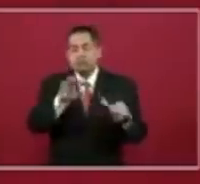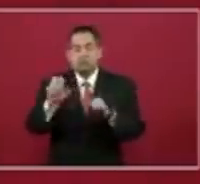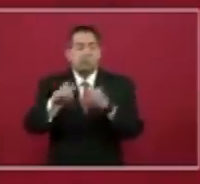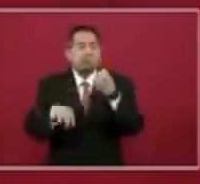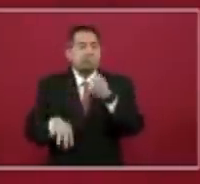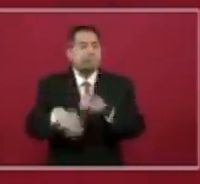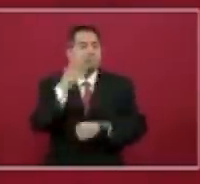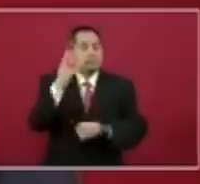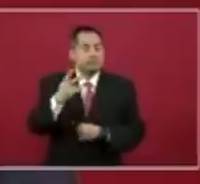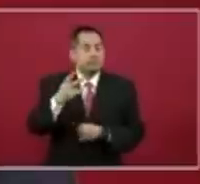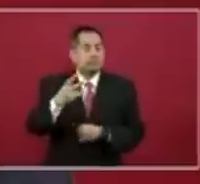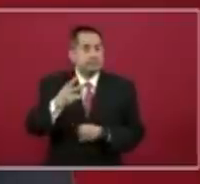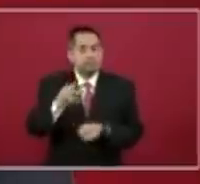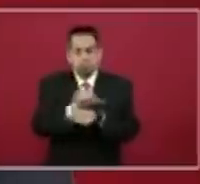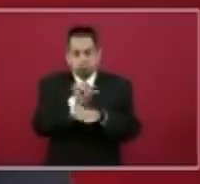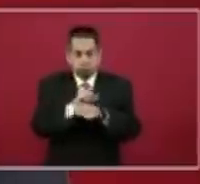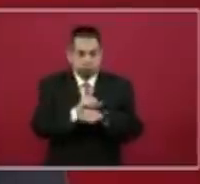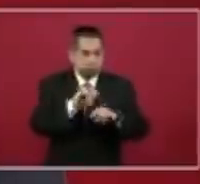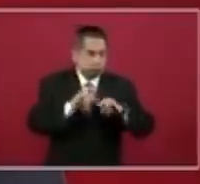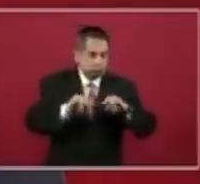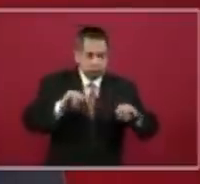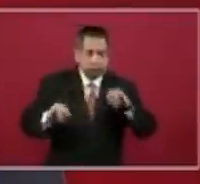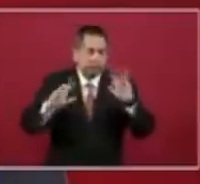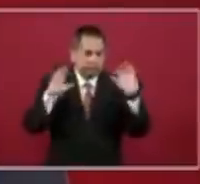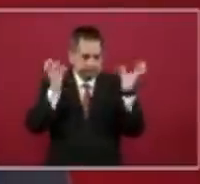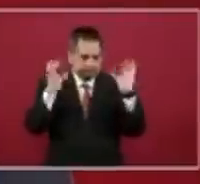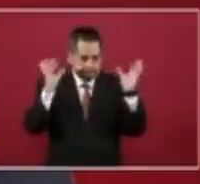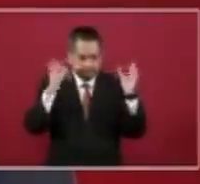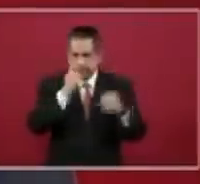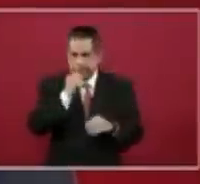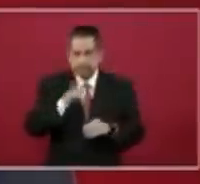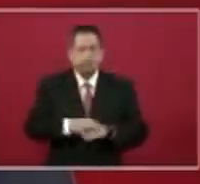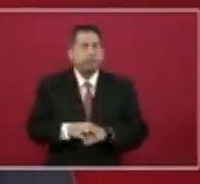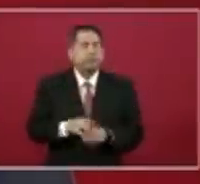2.614 vehículos, patrullas,